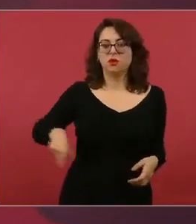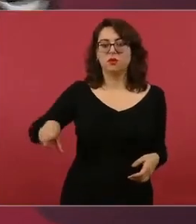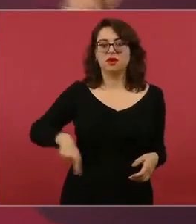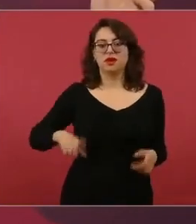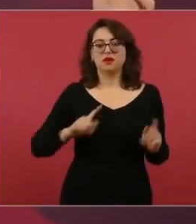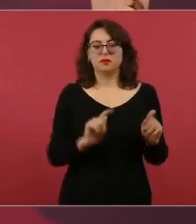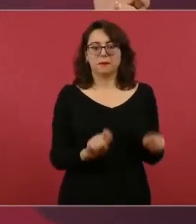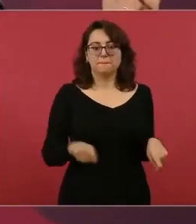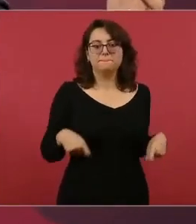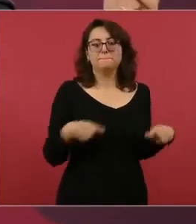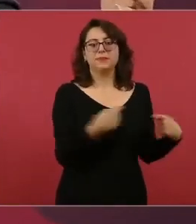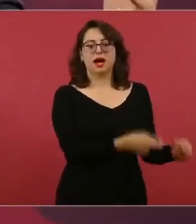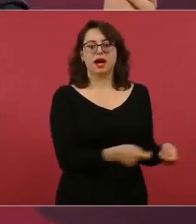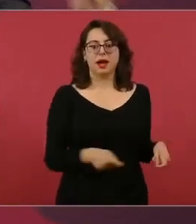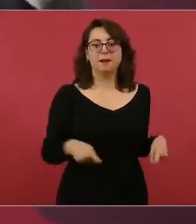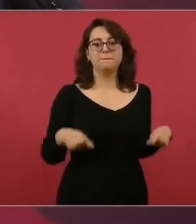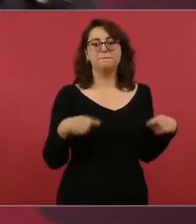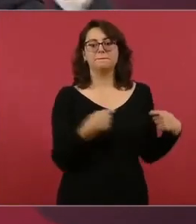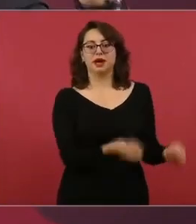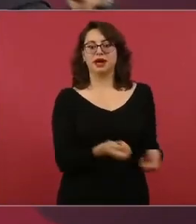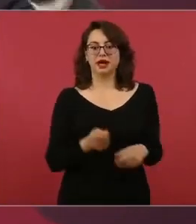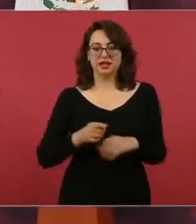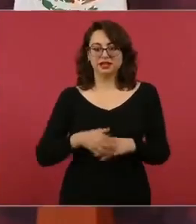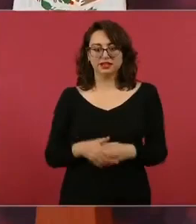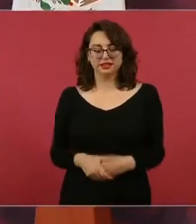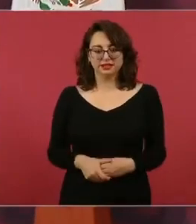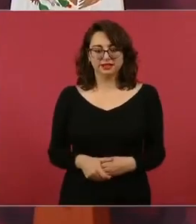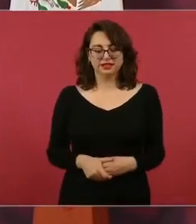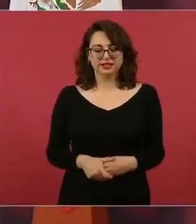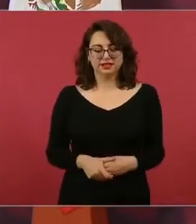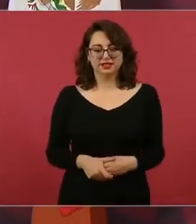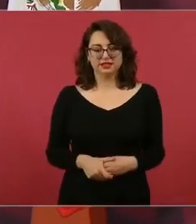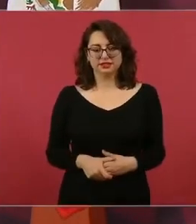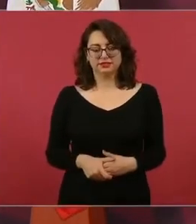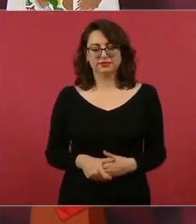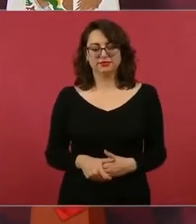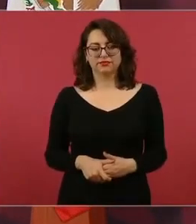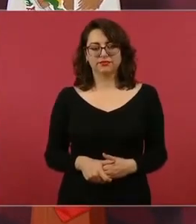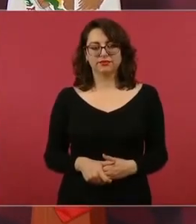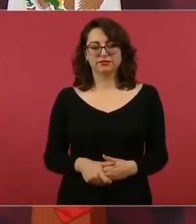Bueno, el ITAM no solo